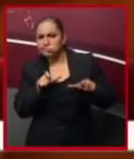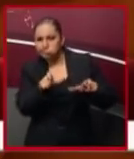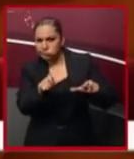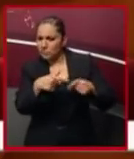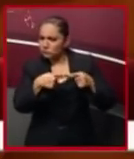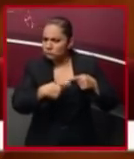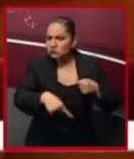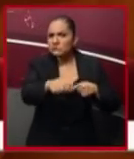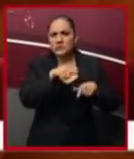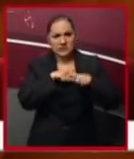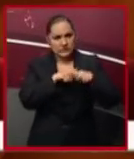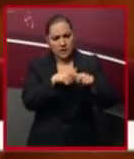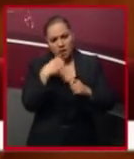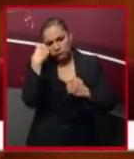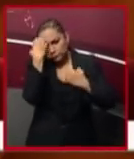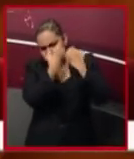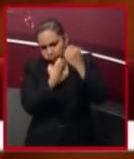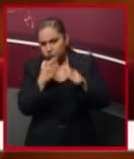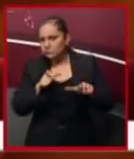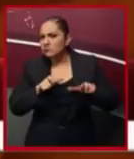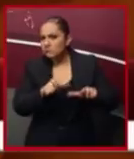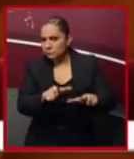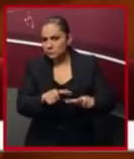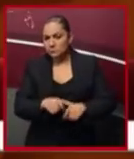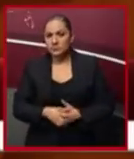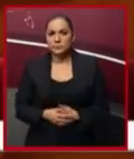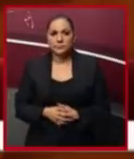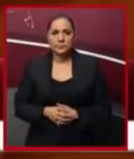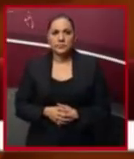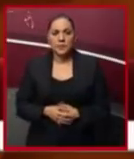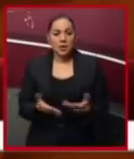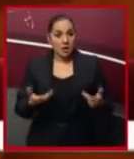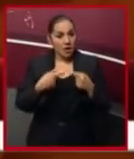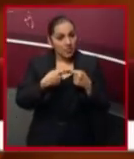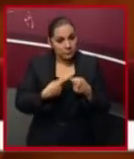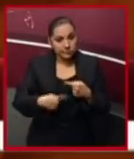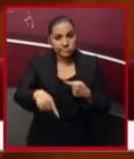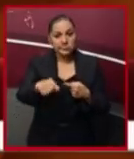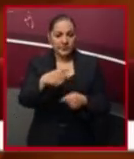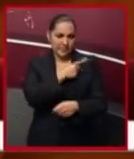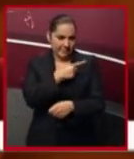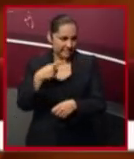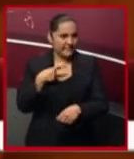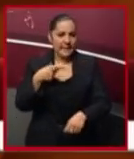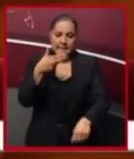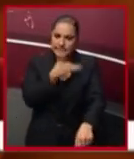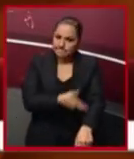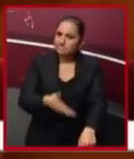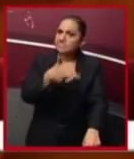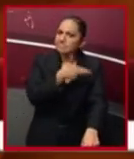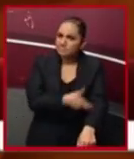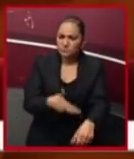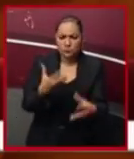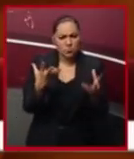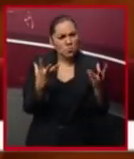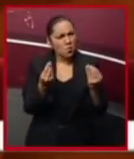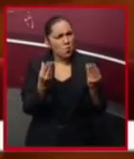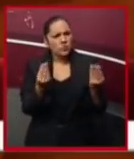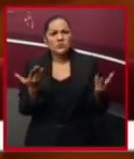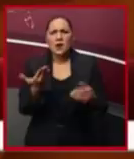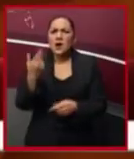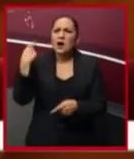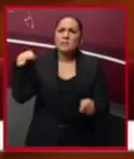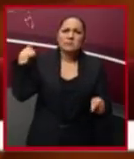Se avanza, pero hay mucho que queda por hacer. Hay mucho en lo que tenemos que cambiar formas y